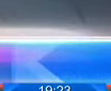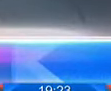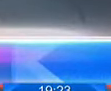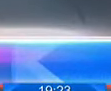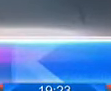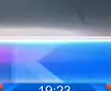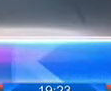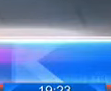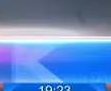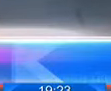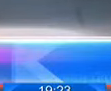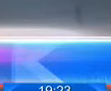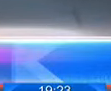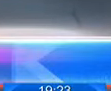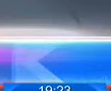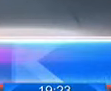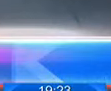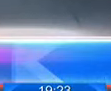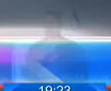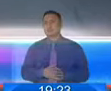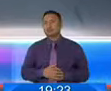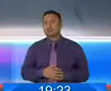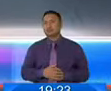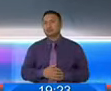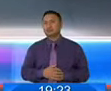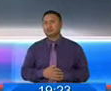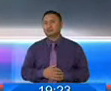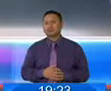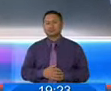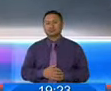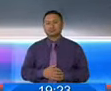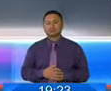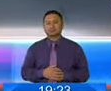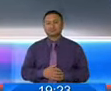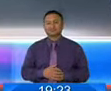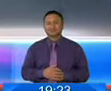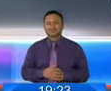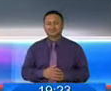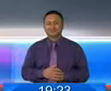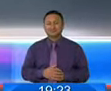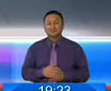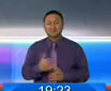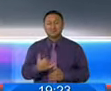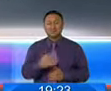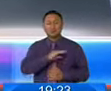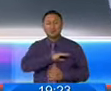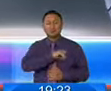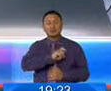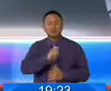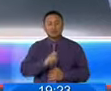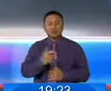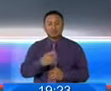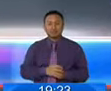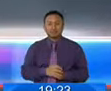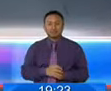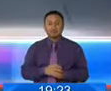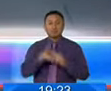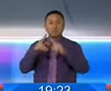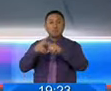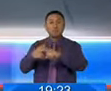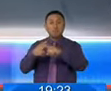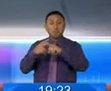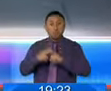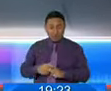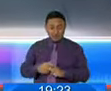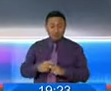pleno año electoral, endeudándose con un préstamo privado caro, sin años de gracia,